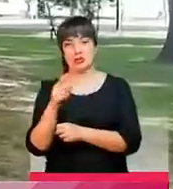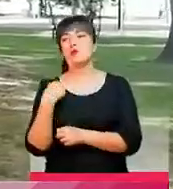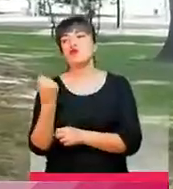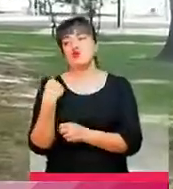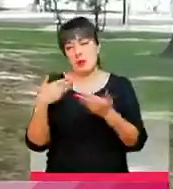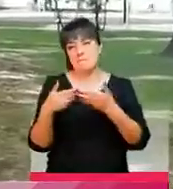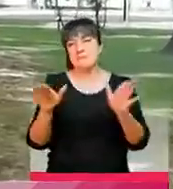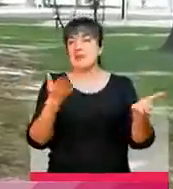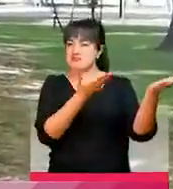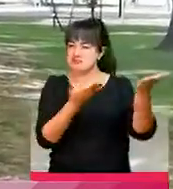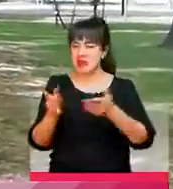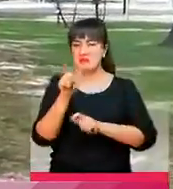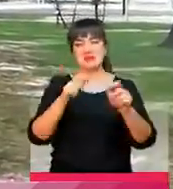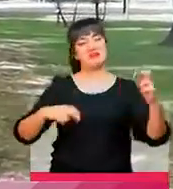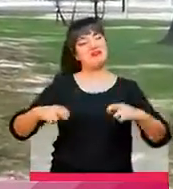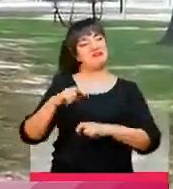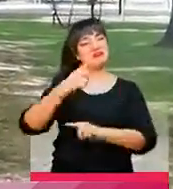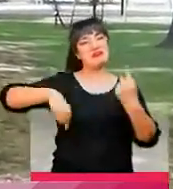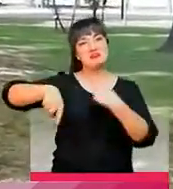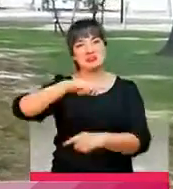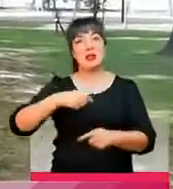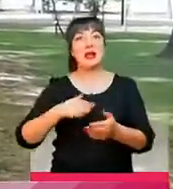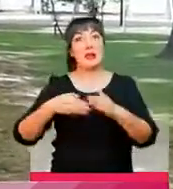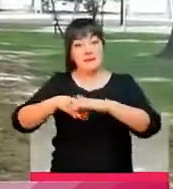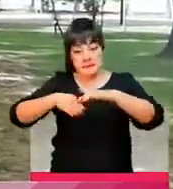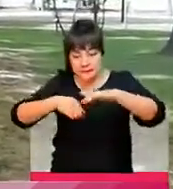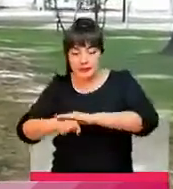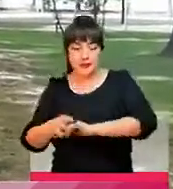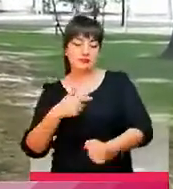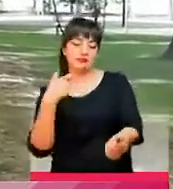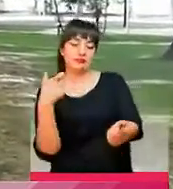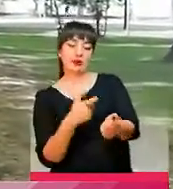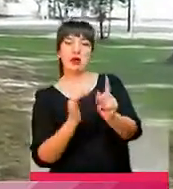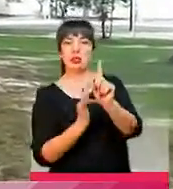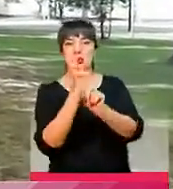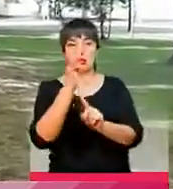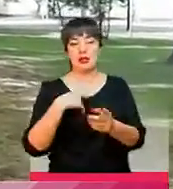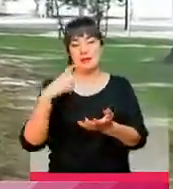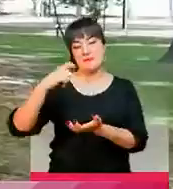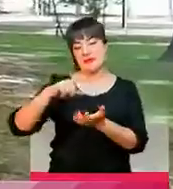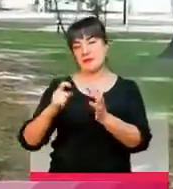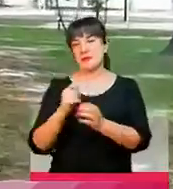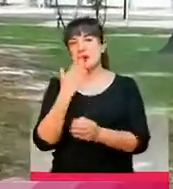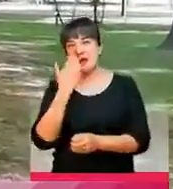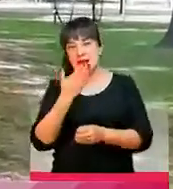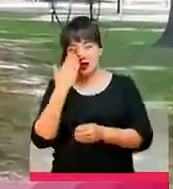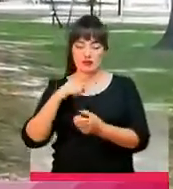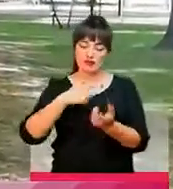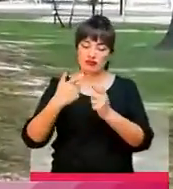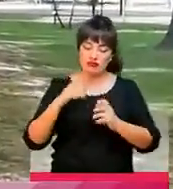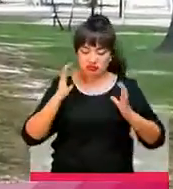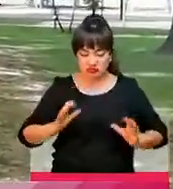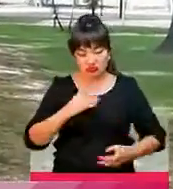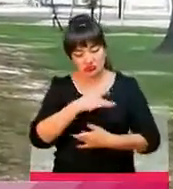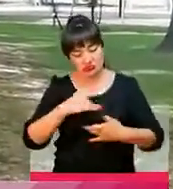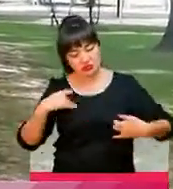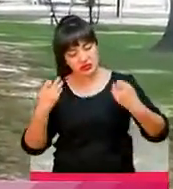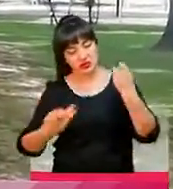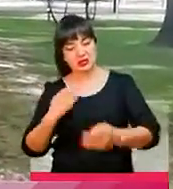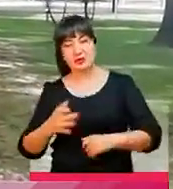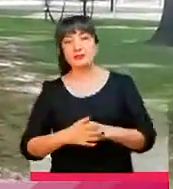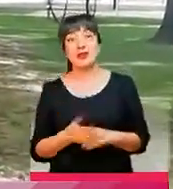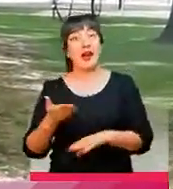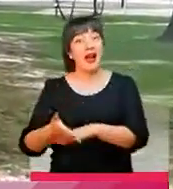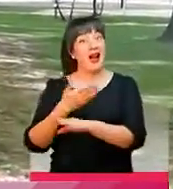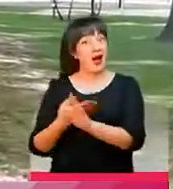el público. Desde la entrada le toman a uno la temperatura, le aplican alcohol con todas las medidas de bioseguridad. Y es que mientras estuvo cerrado